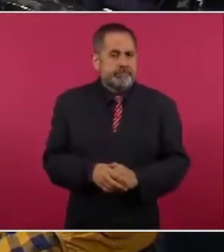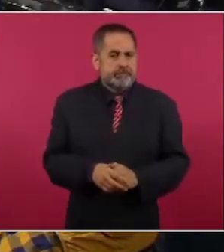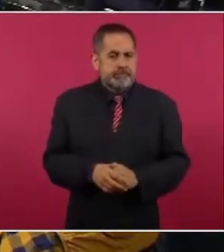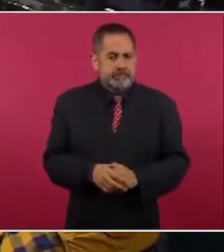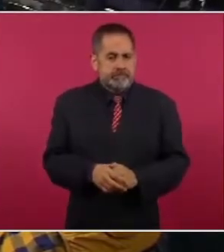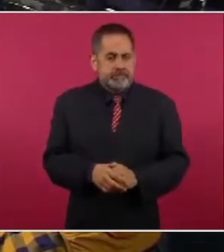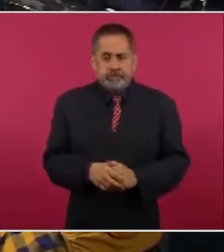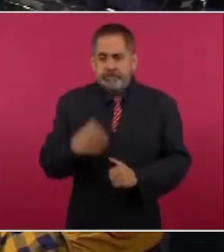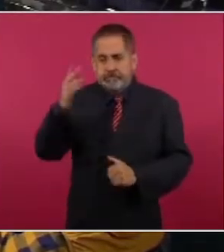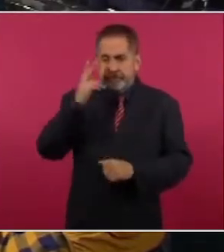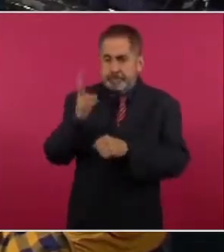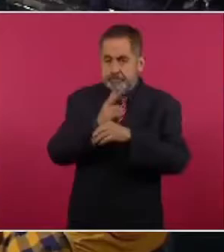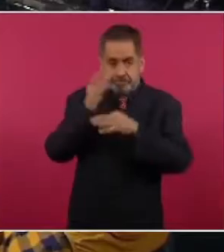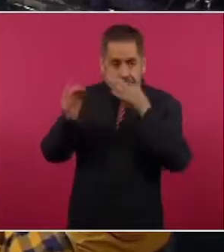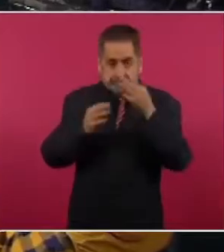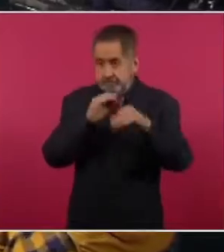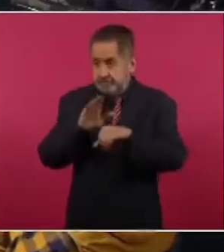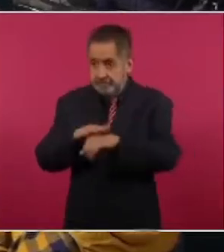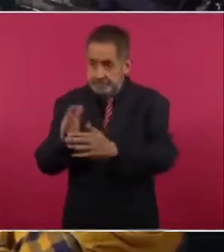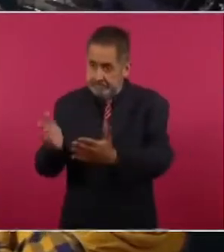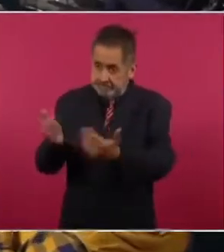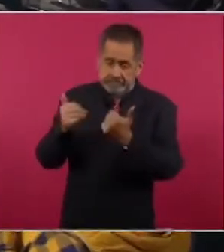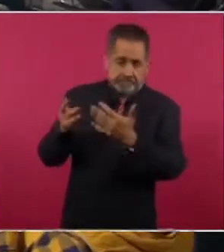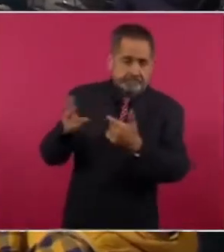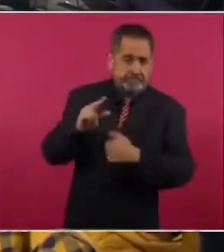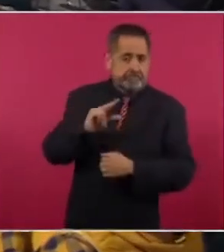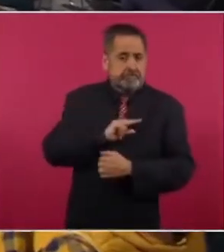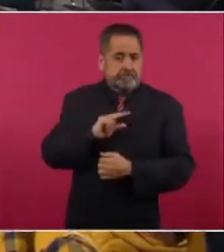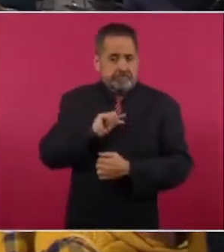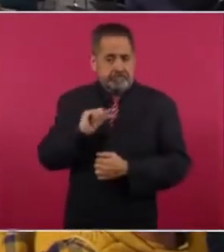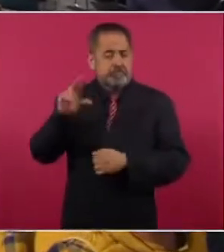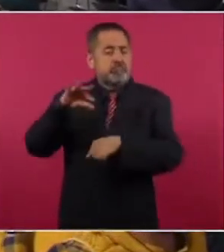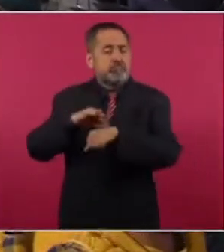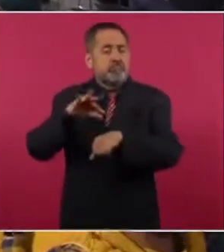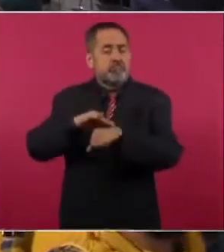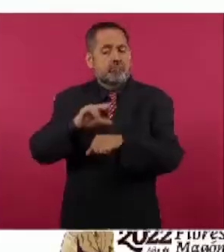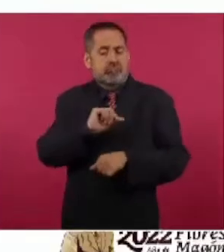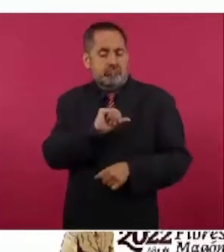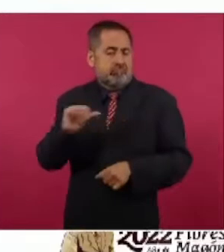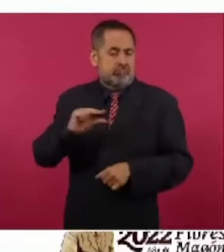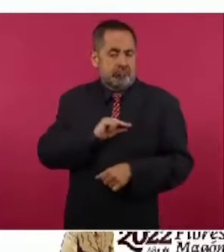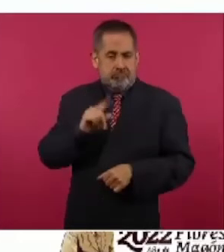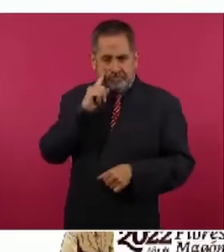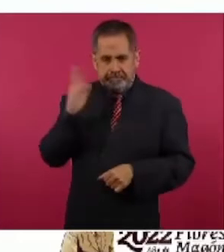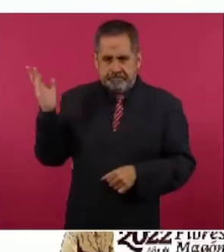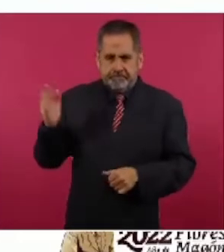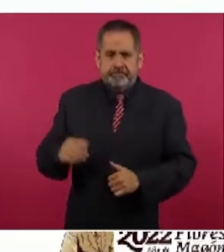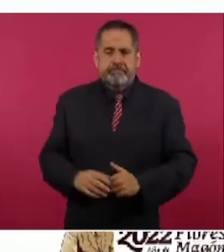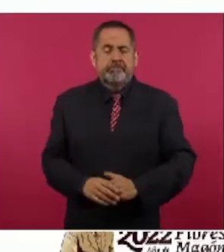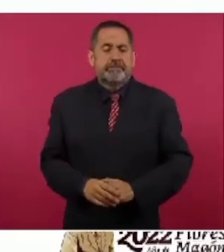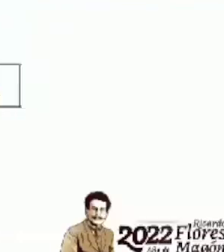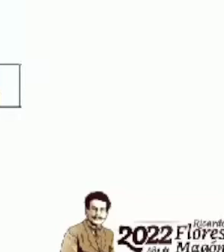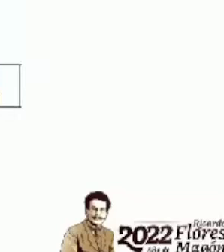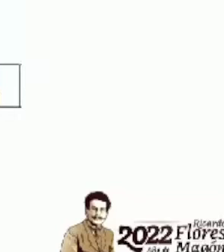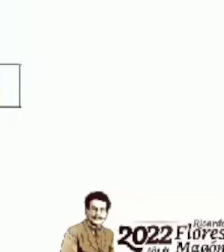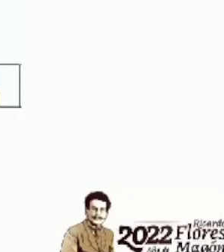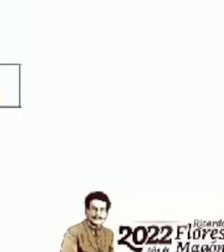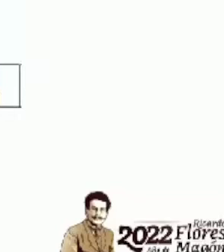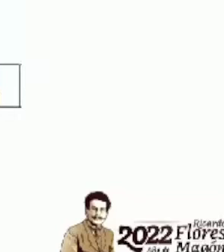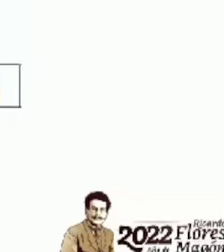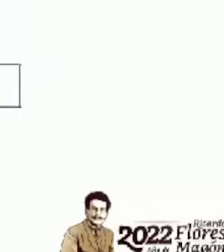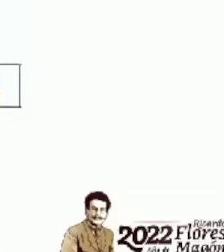la convocatoria a los médicos especialistas de todo el país, una de las primeras decisiones que tomamos fue incorporar a todas